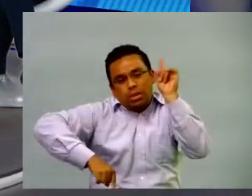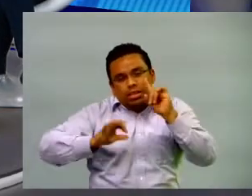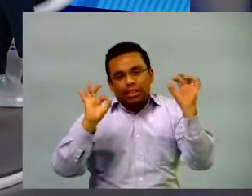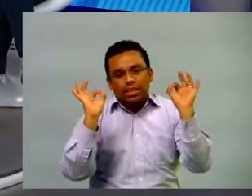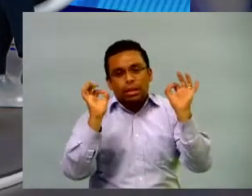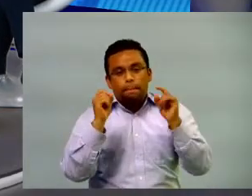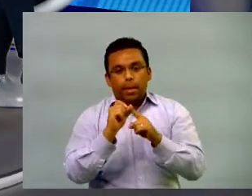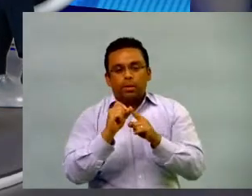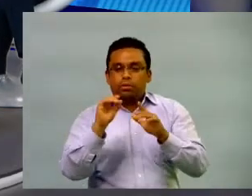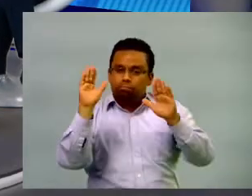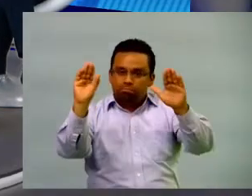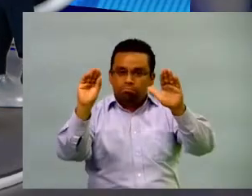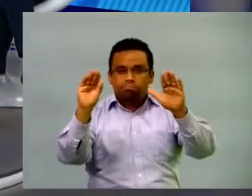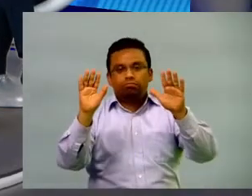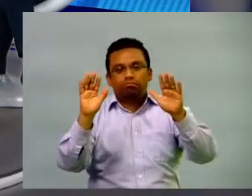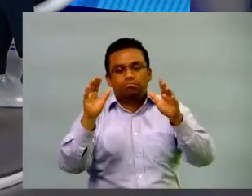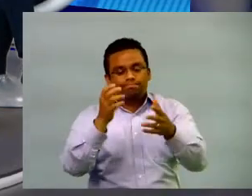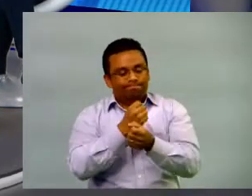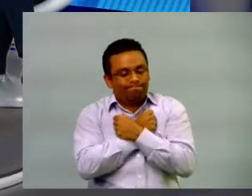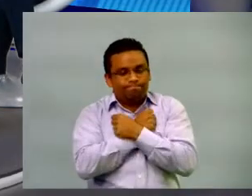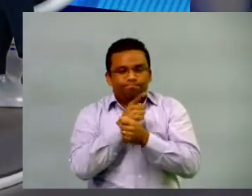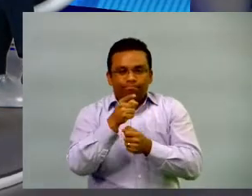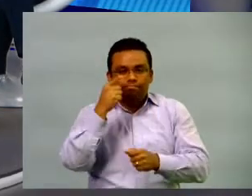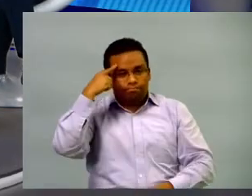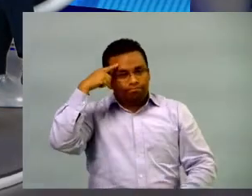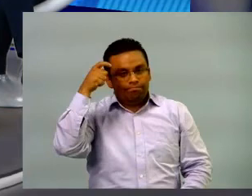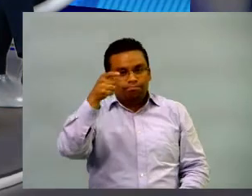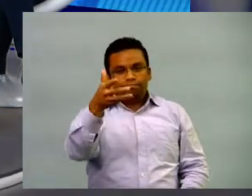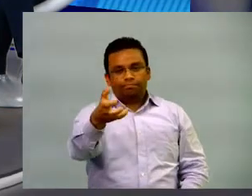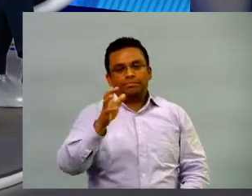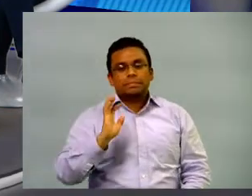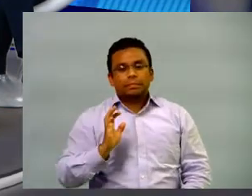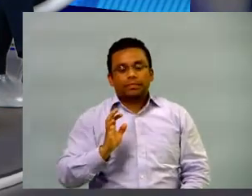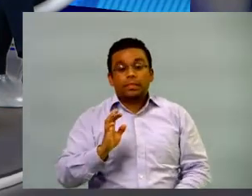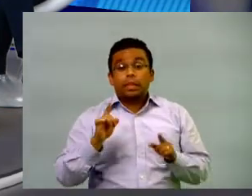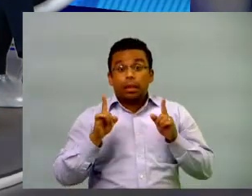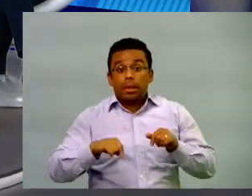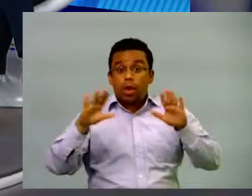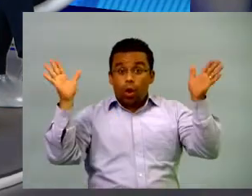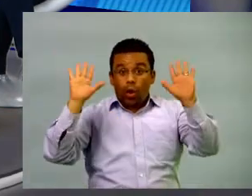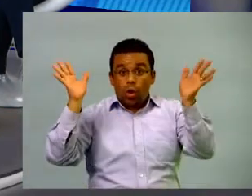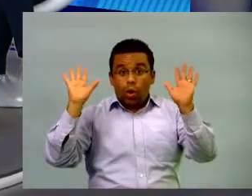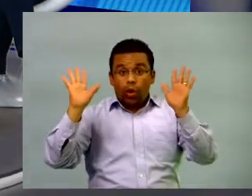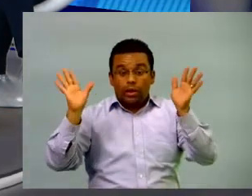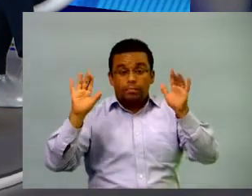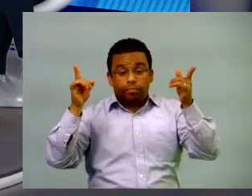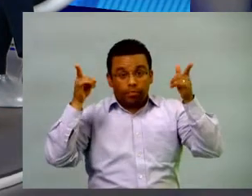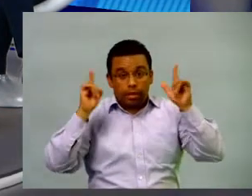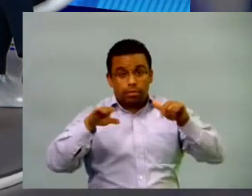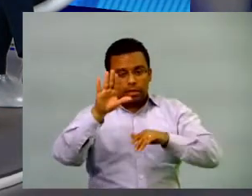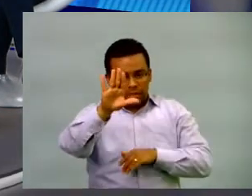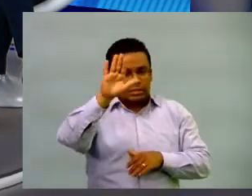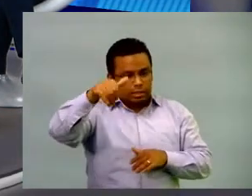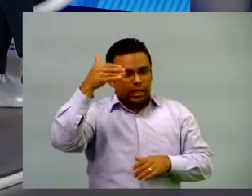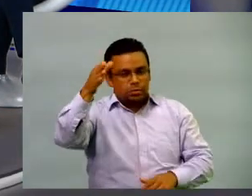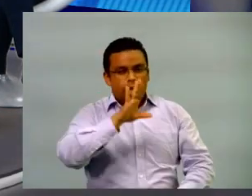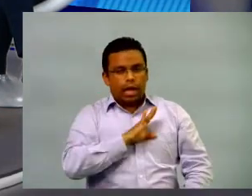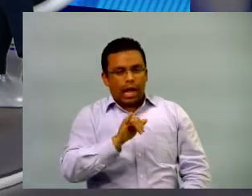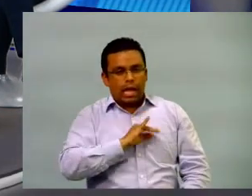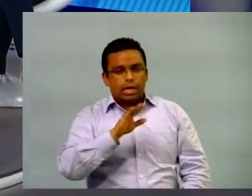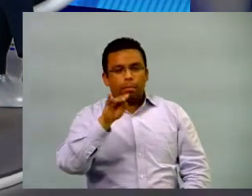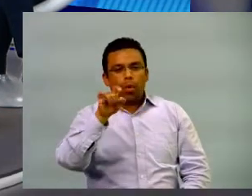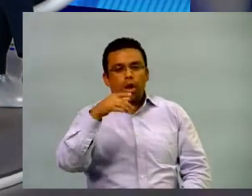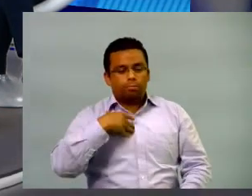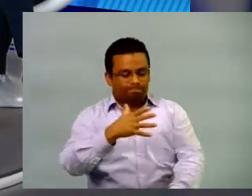bueno, decirles que los extrañamos muchísimo. Entonces, con este saludo y ya nos vamos a ver en Buga y a darnos un